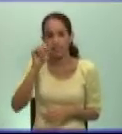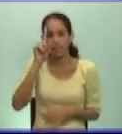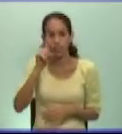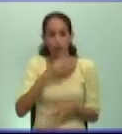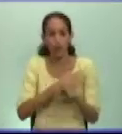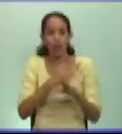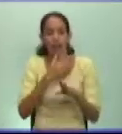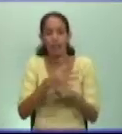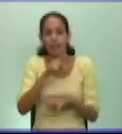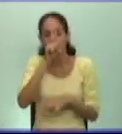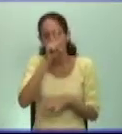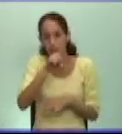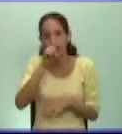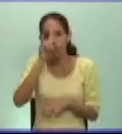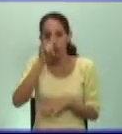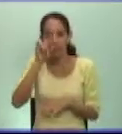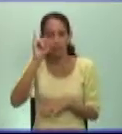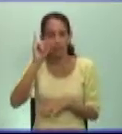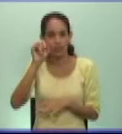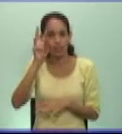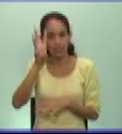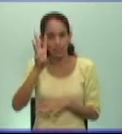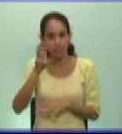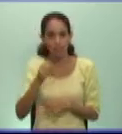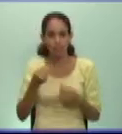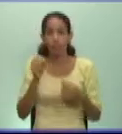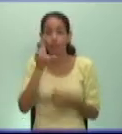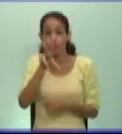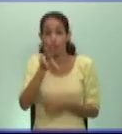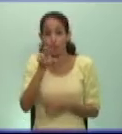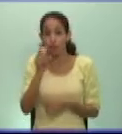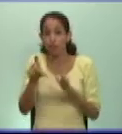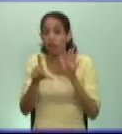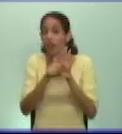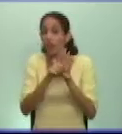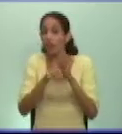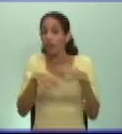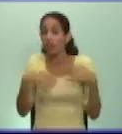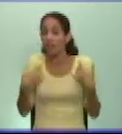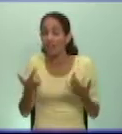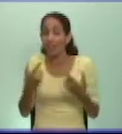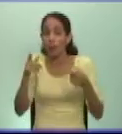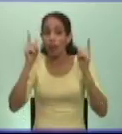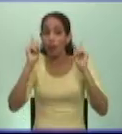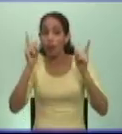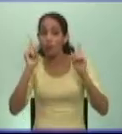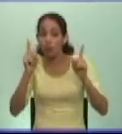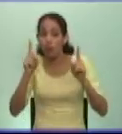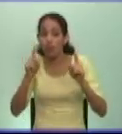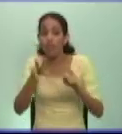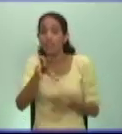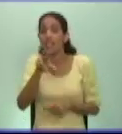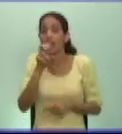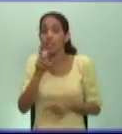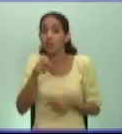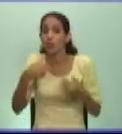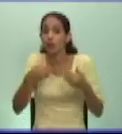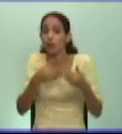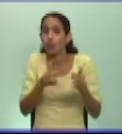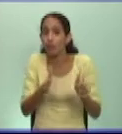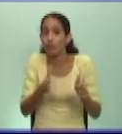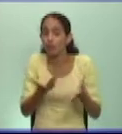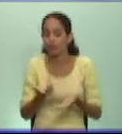Nueva Frontera, una política de apertura, el ganar la hegemonía norteamericana, sobre todo en la América Latina. Hasta